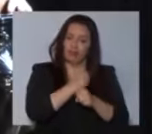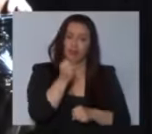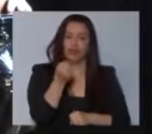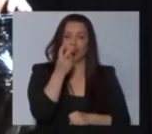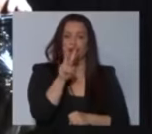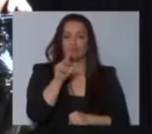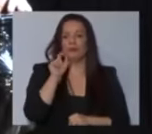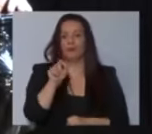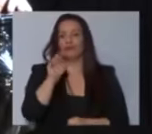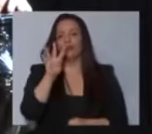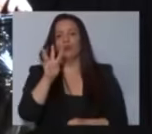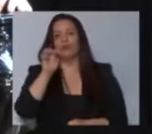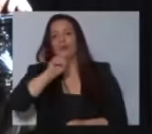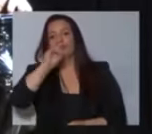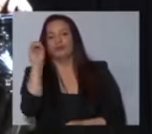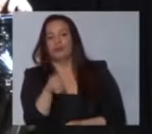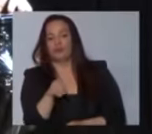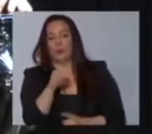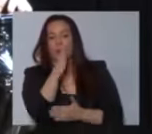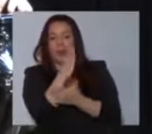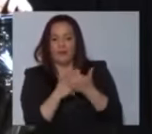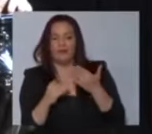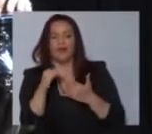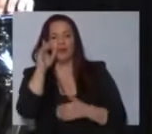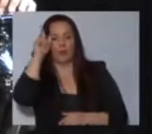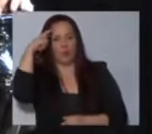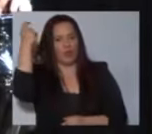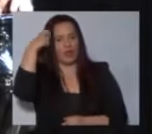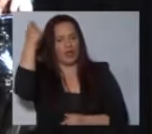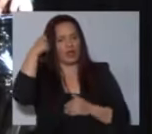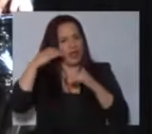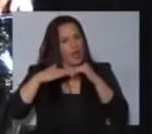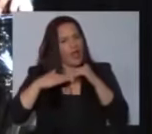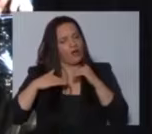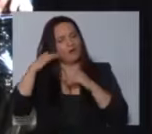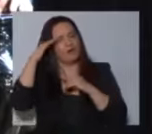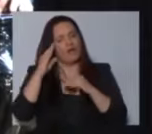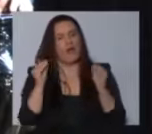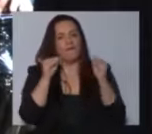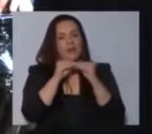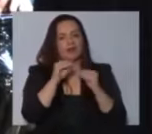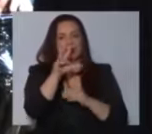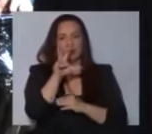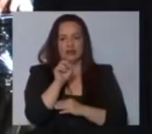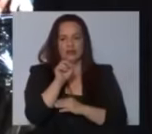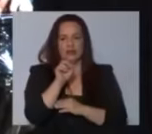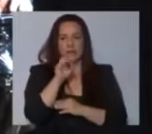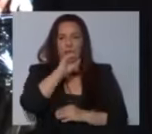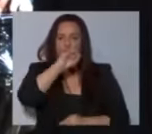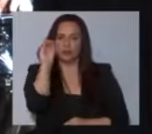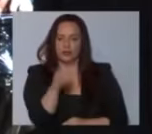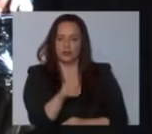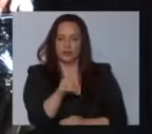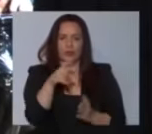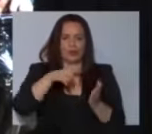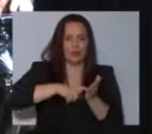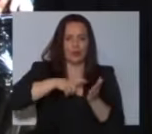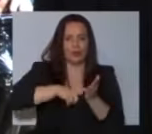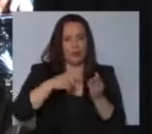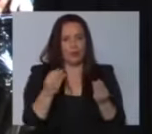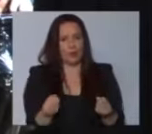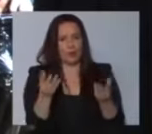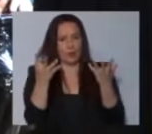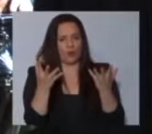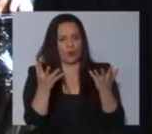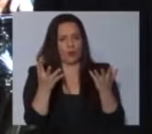12.4%, y tomo una parte que en Guanacaste fue arriba de más del 30%. Un endeudamiento